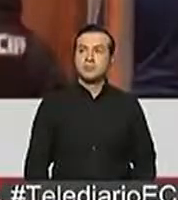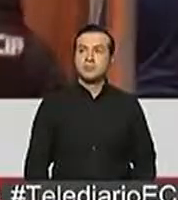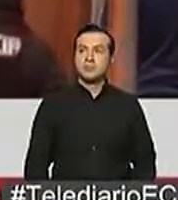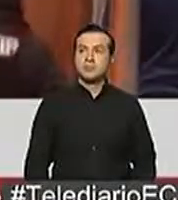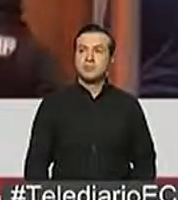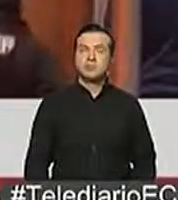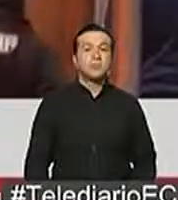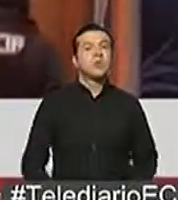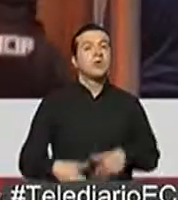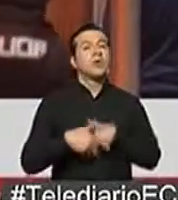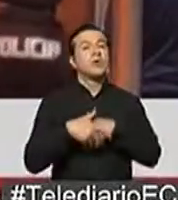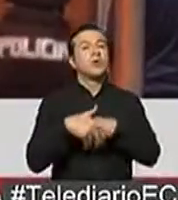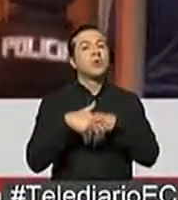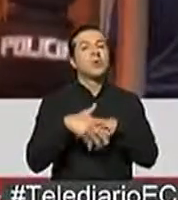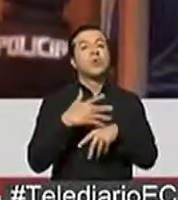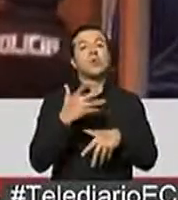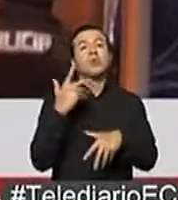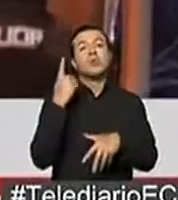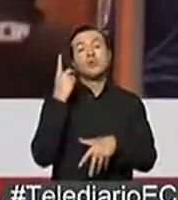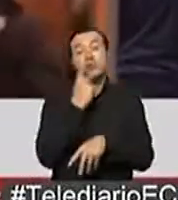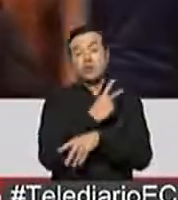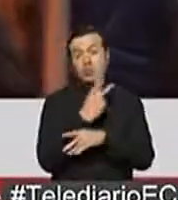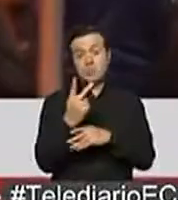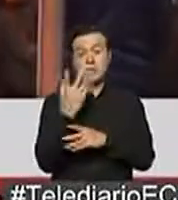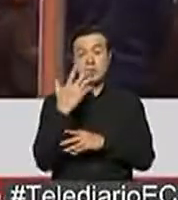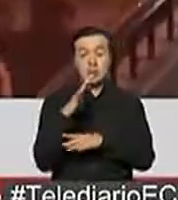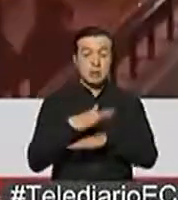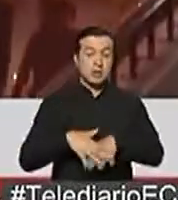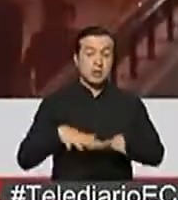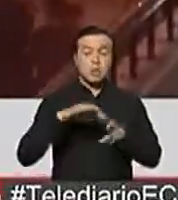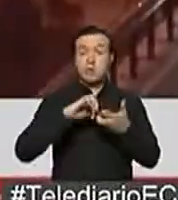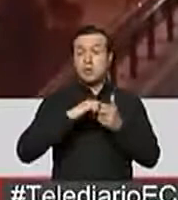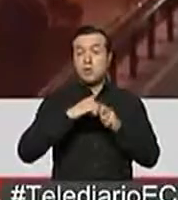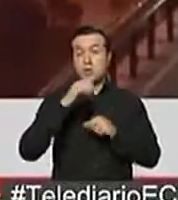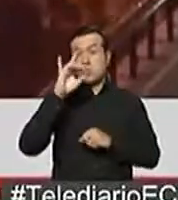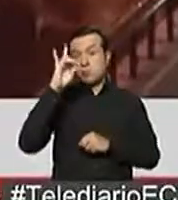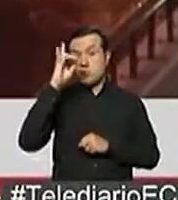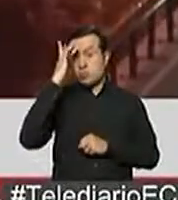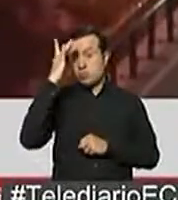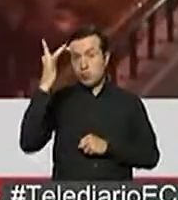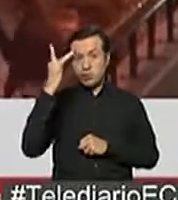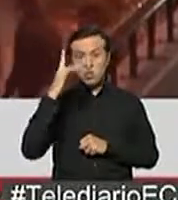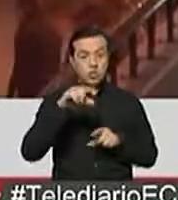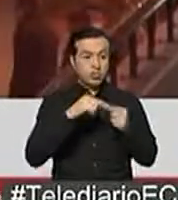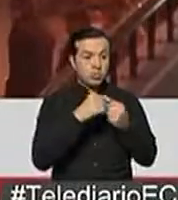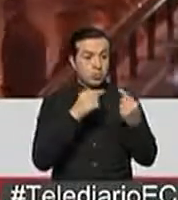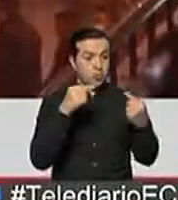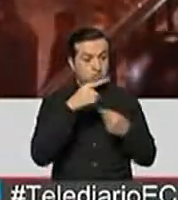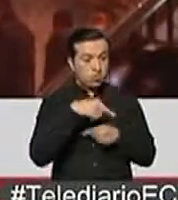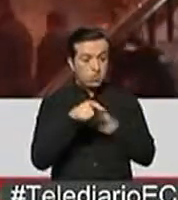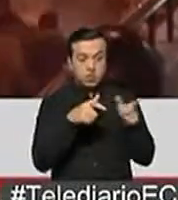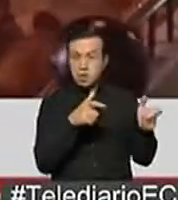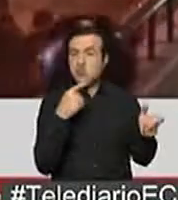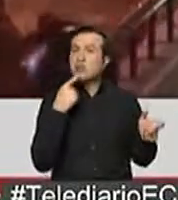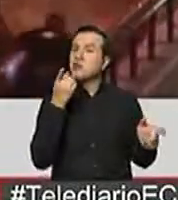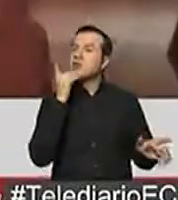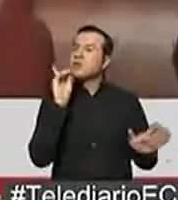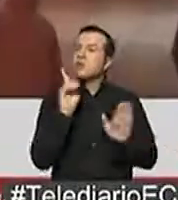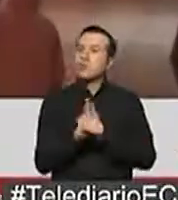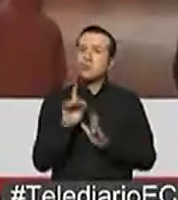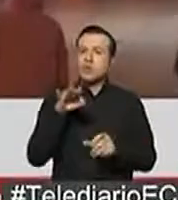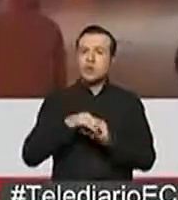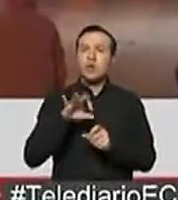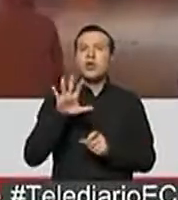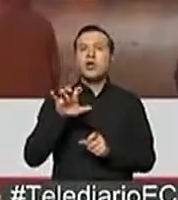Las protestas suceden desde hace más de dos semanas en Bolivia, después de que la oposición y movimientos cívicos denunciaran fraude en